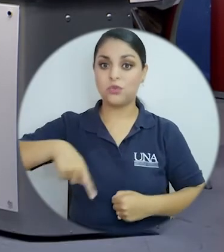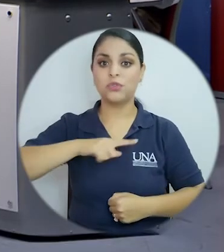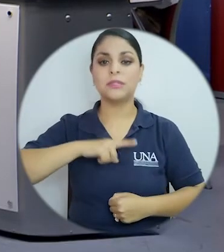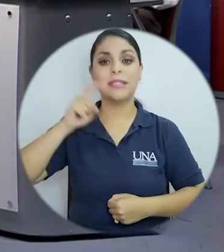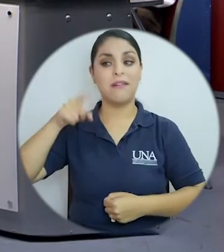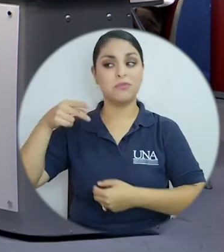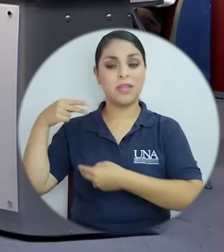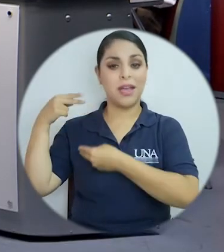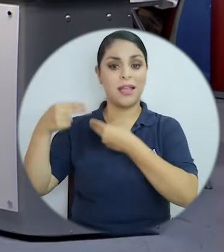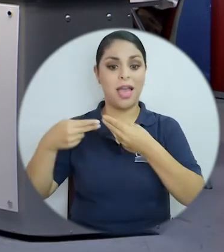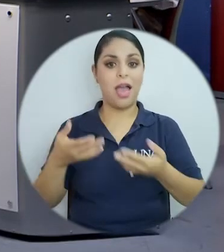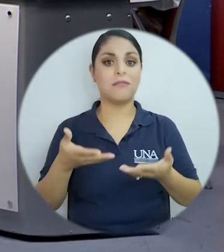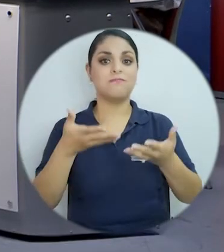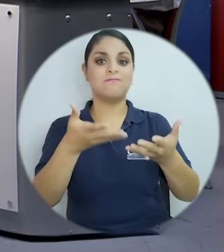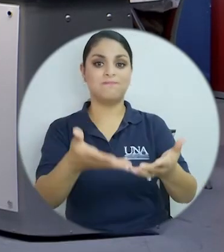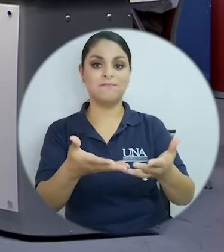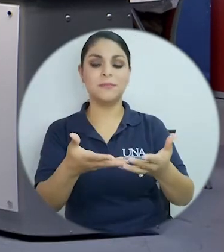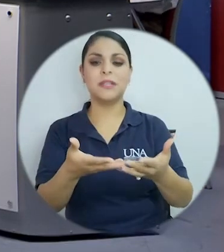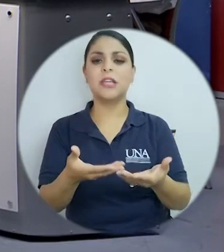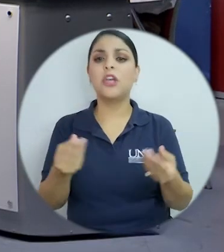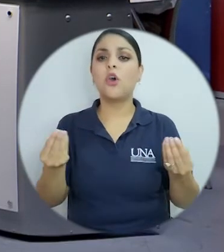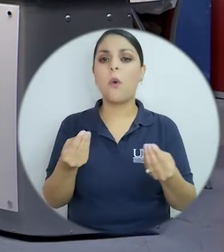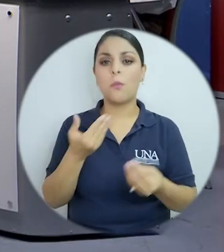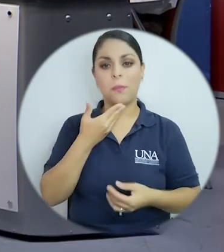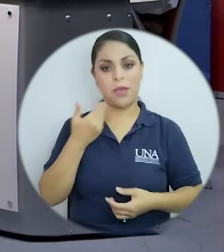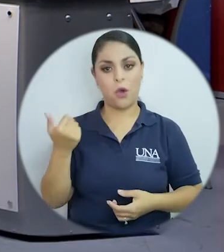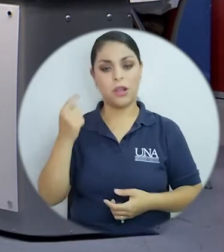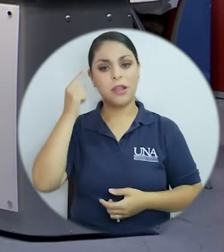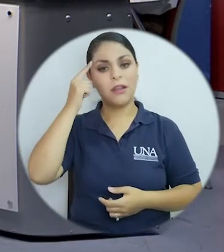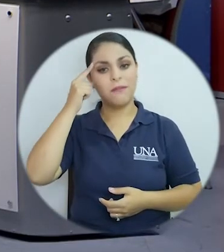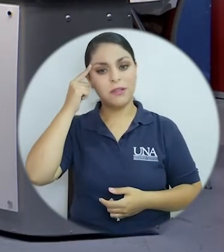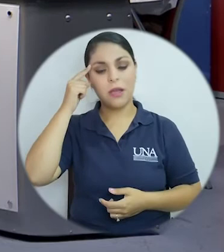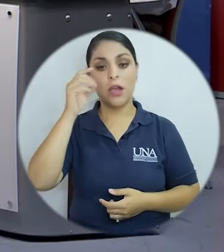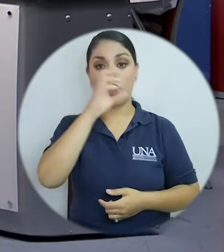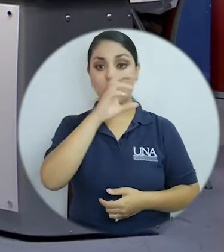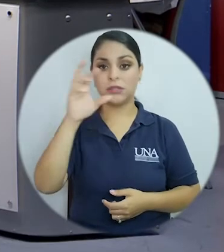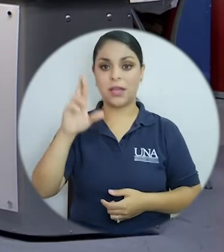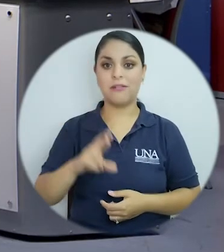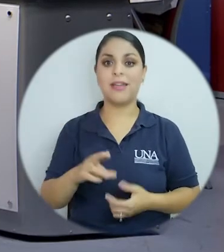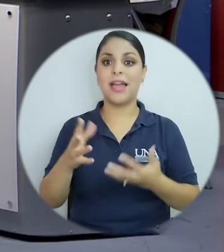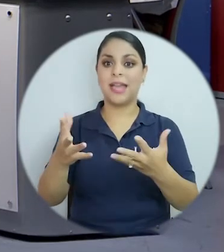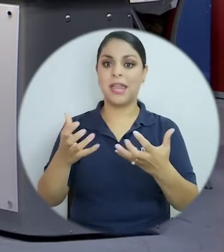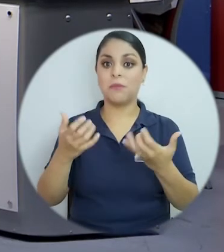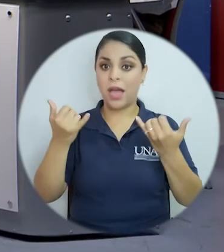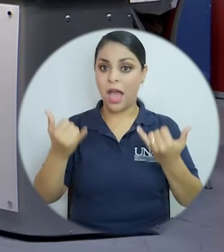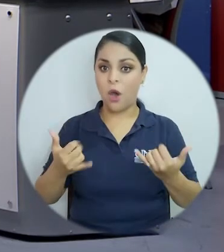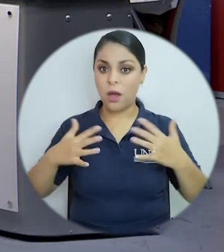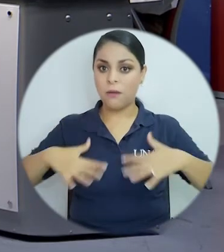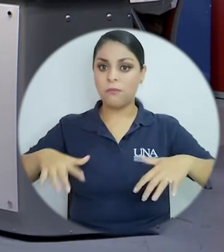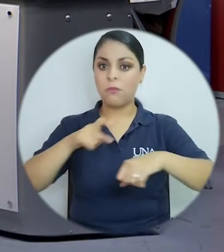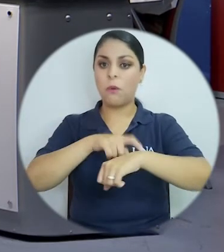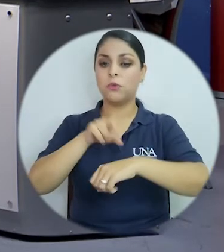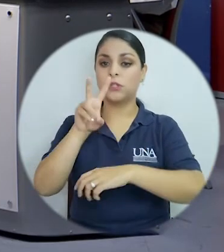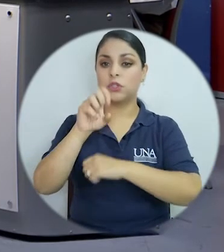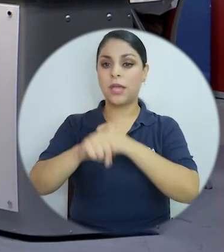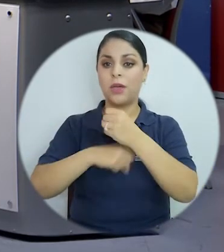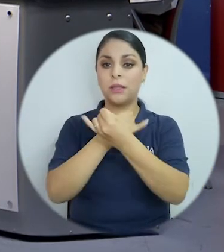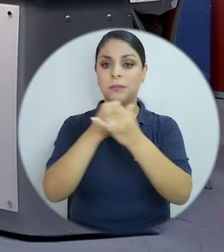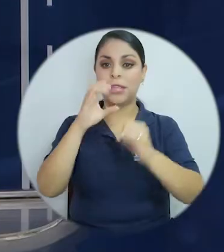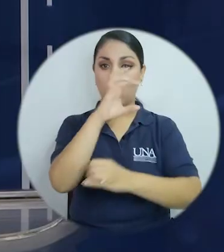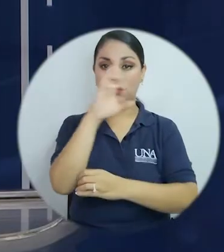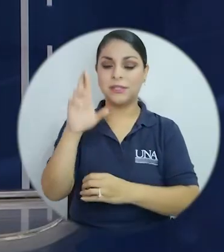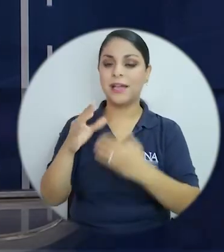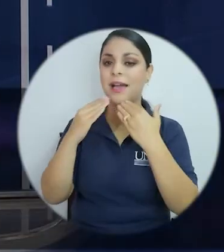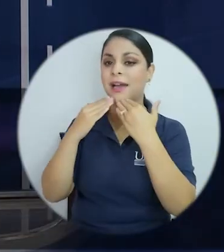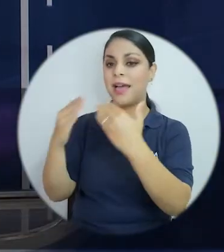somos nosotros y tenemos que heredar. Y qué mejor forma de hacerlo que reflexionando sobre la Costa Rica que queremos en el marco del Bicentenario de la Independencia de